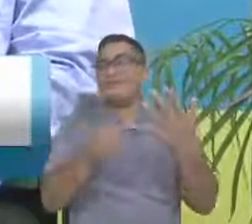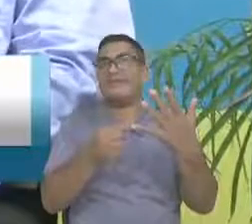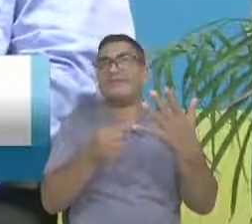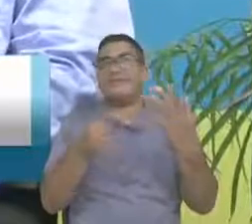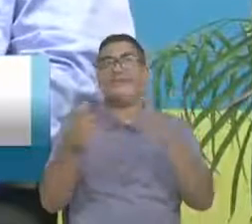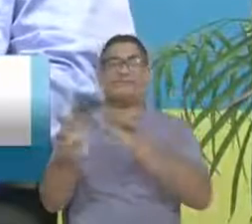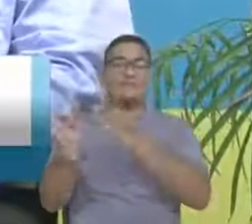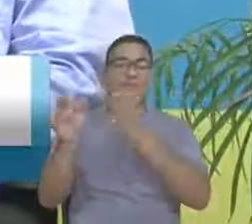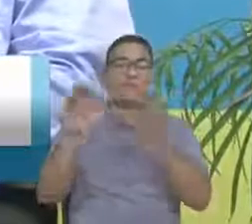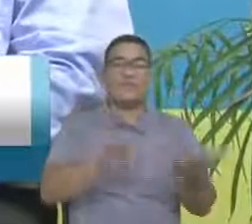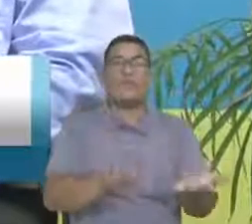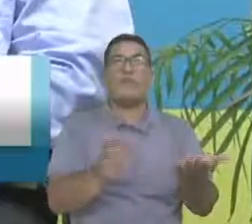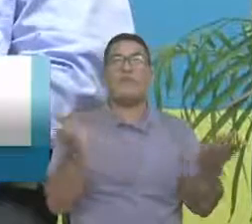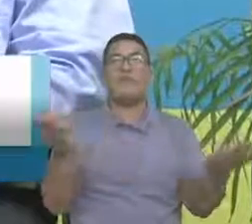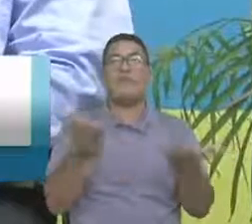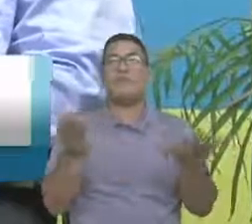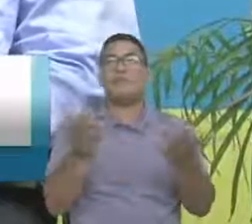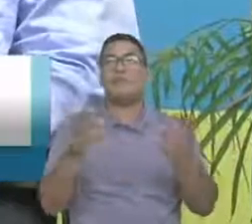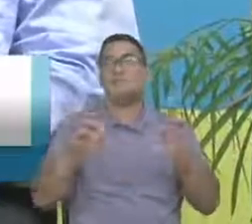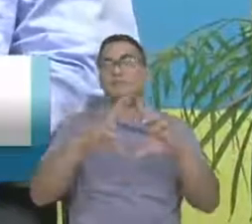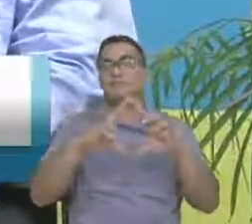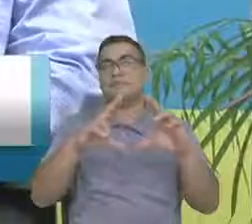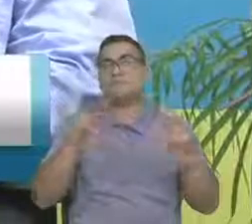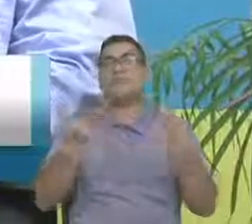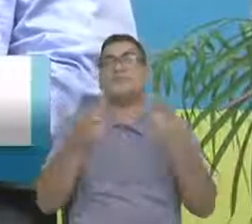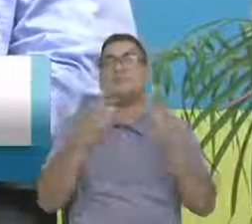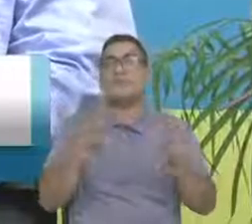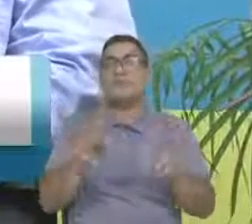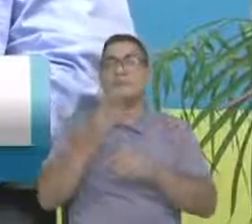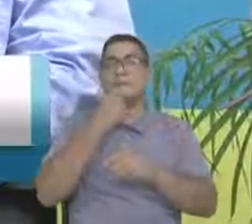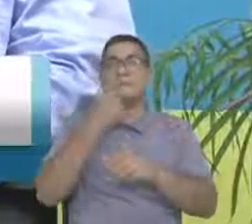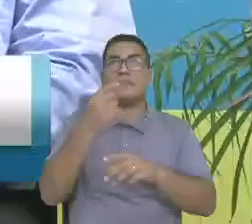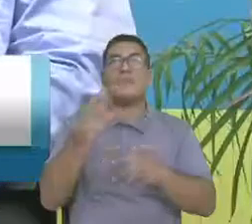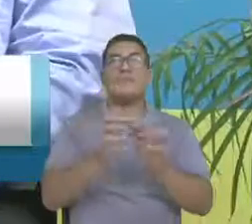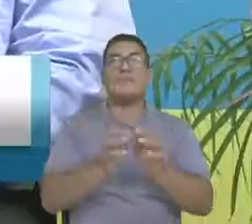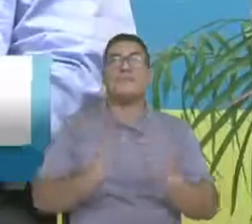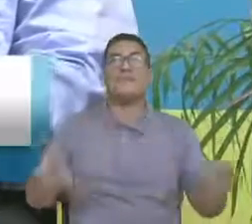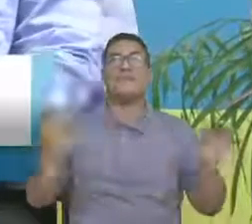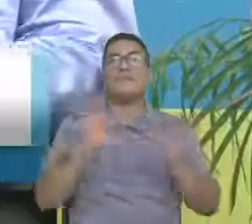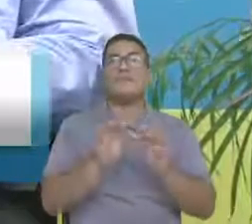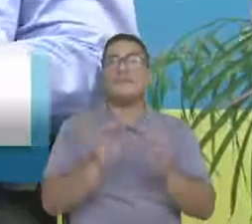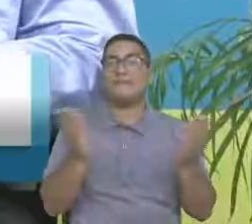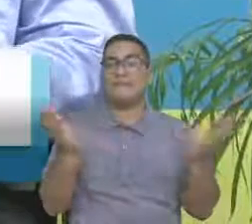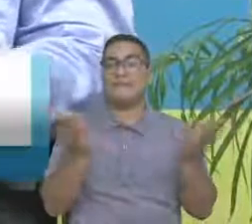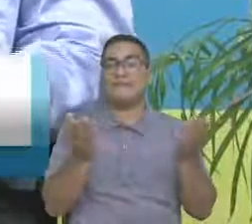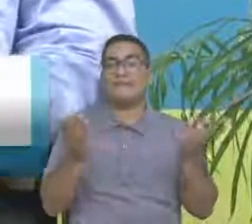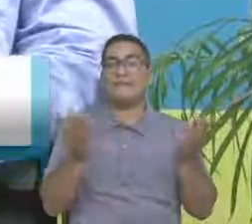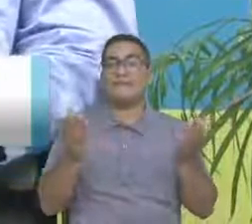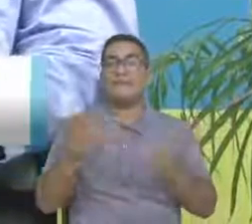mortalidad en nuestro medio. Pero como te dije, obviamente, todo esto corresponde también.